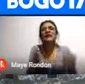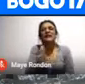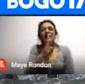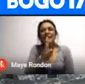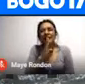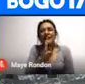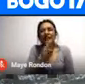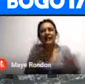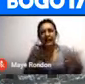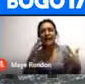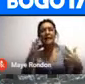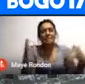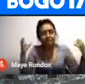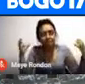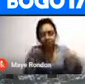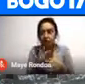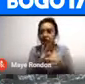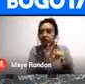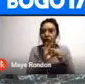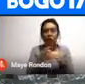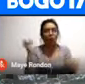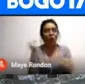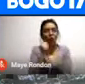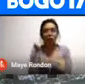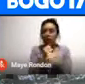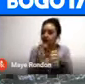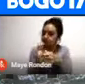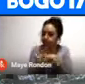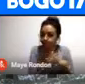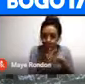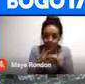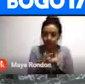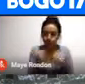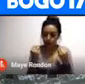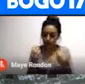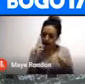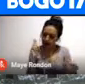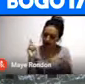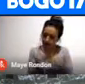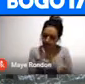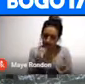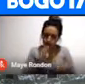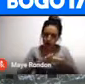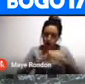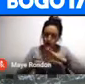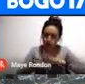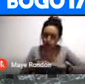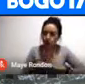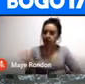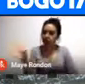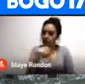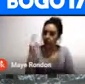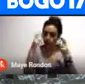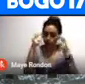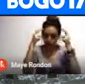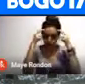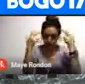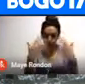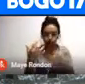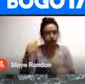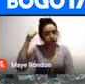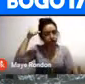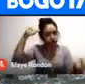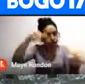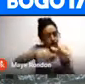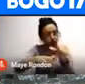Hemos hecho Un trabajo Maravilloso Precisamente Para poner en valor Esas comunidades Todo ese conocimiento Ancestral